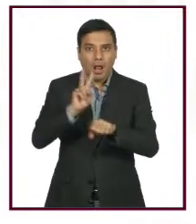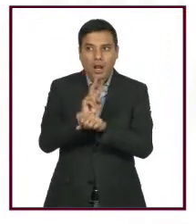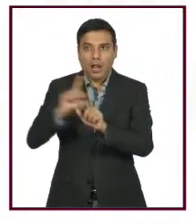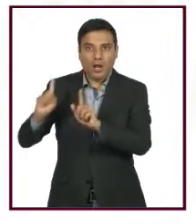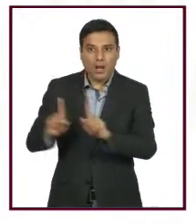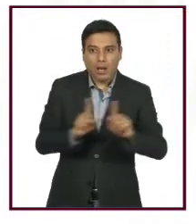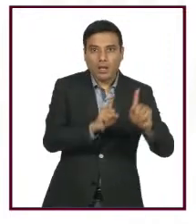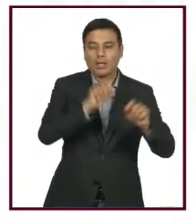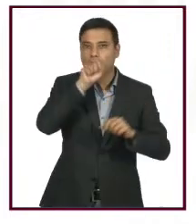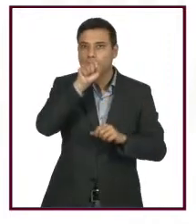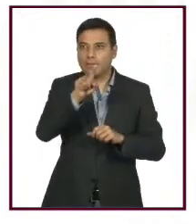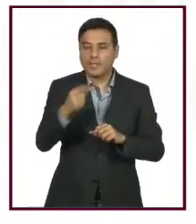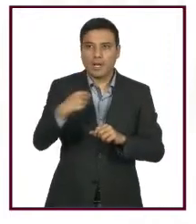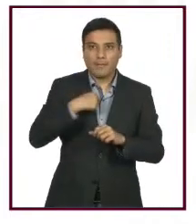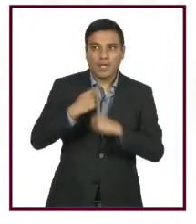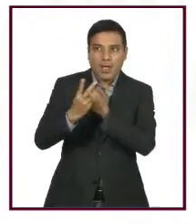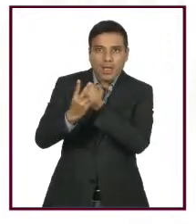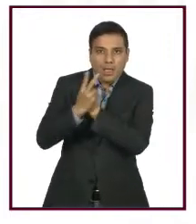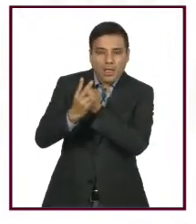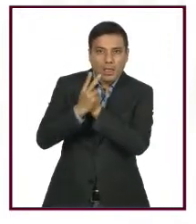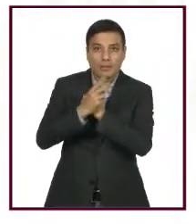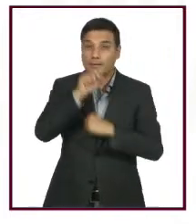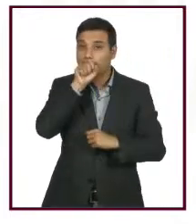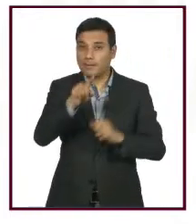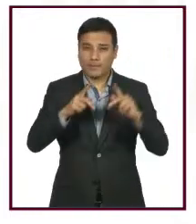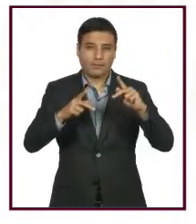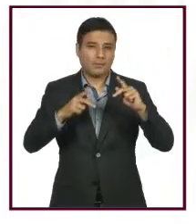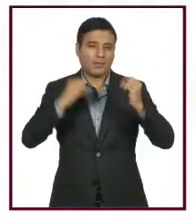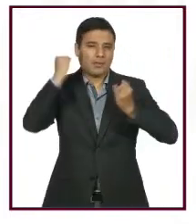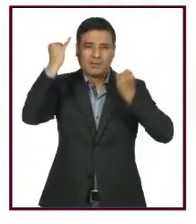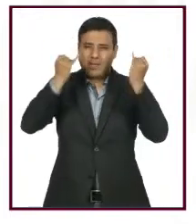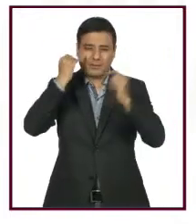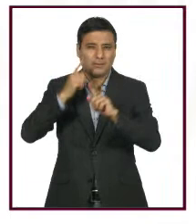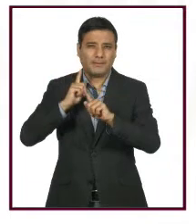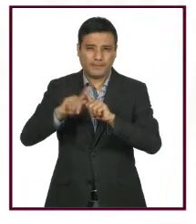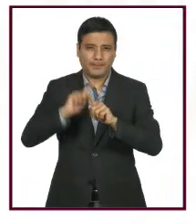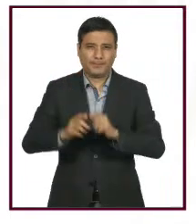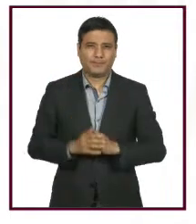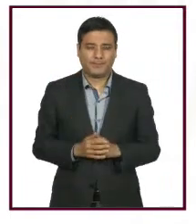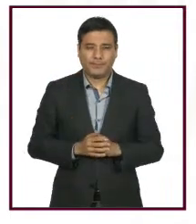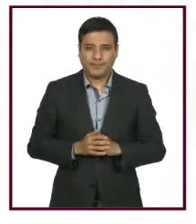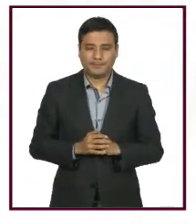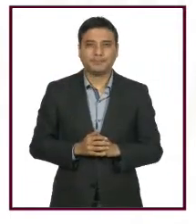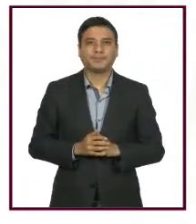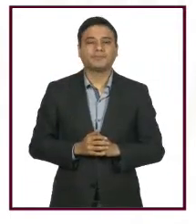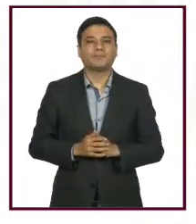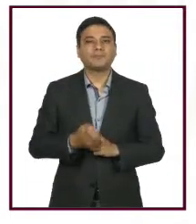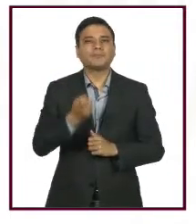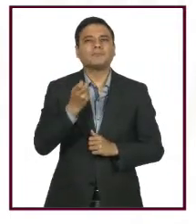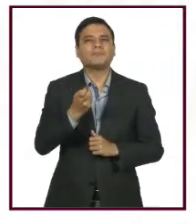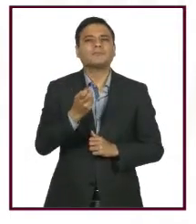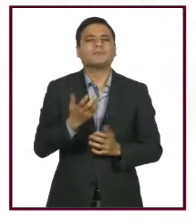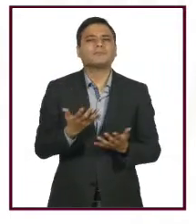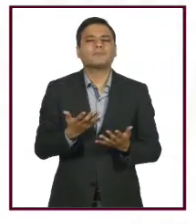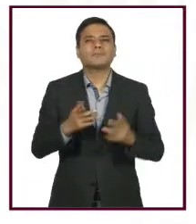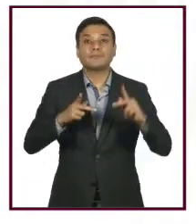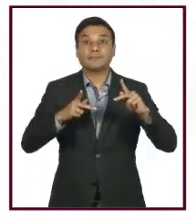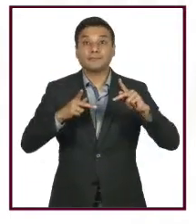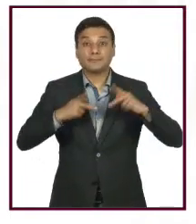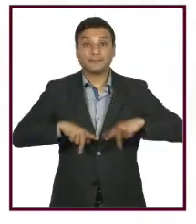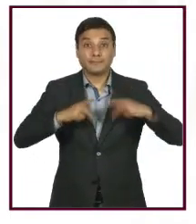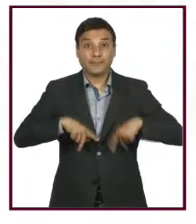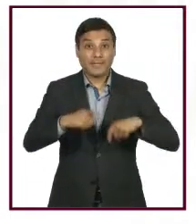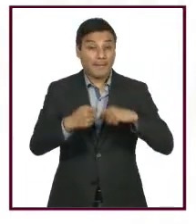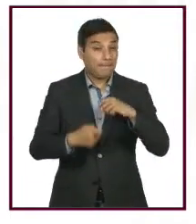observados, o incluso las mismas alucinaciones. El tiempo promedio que se estima entre que prueban por